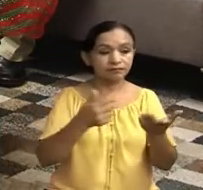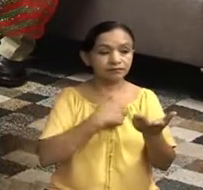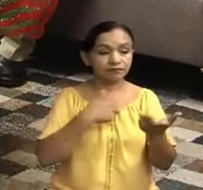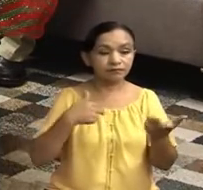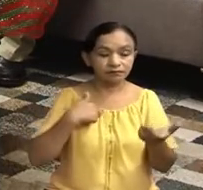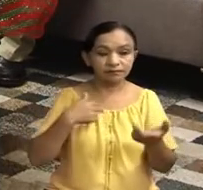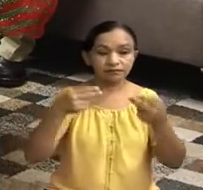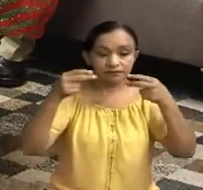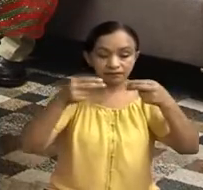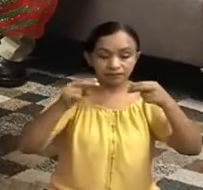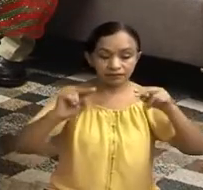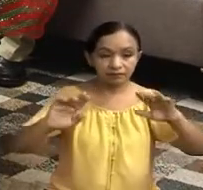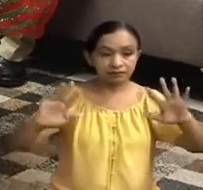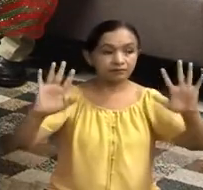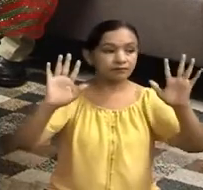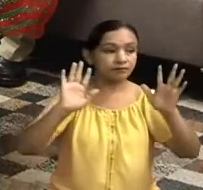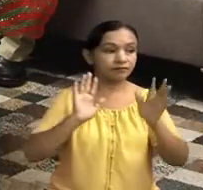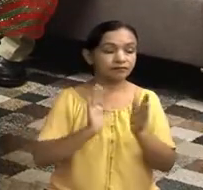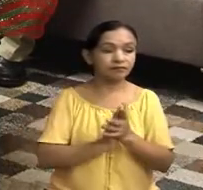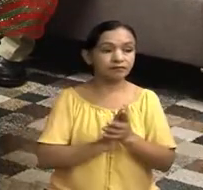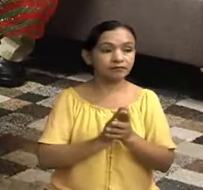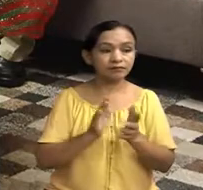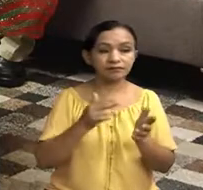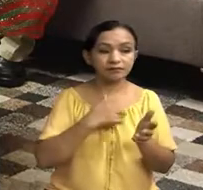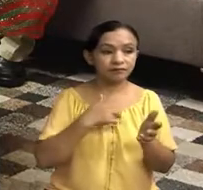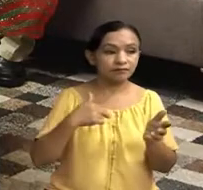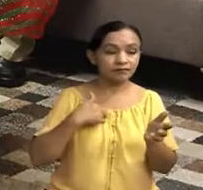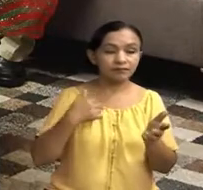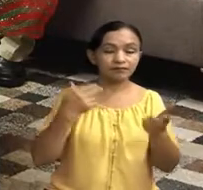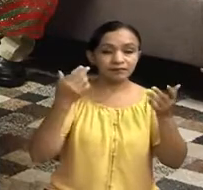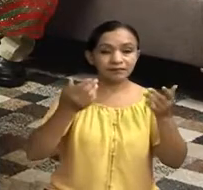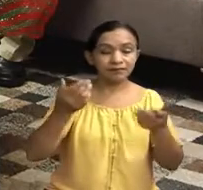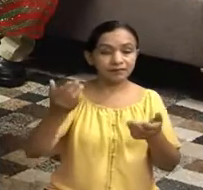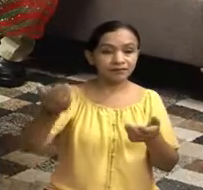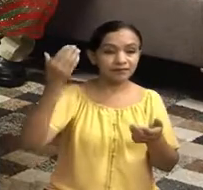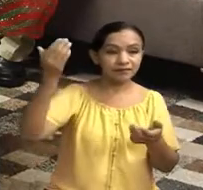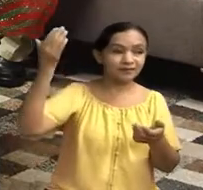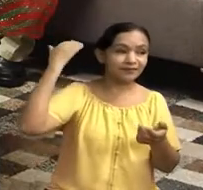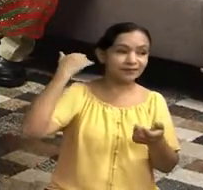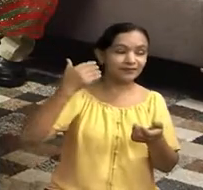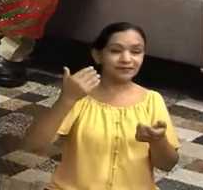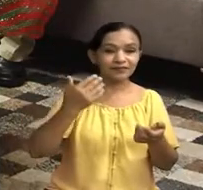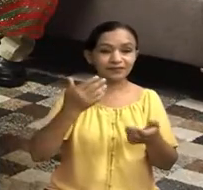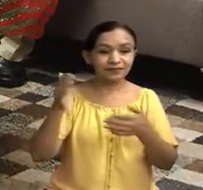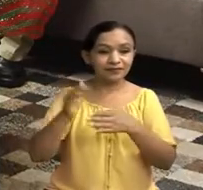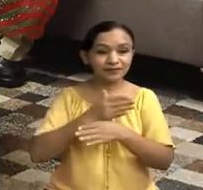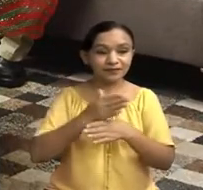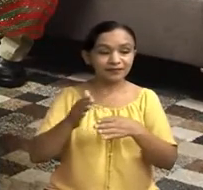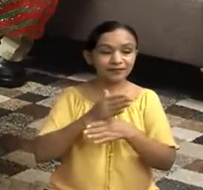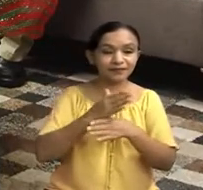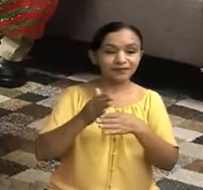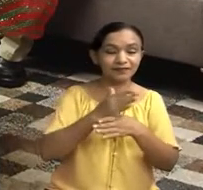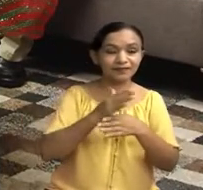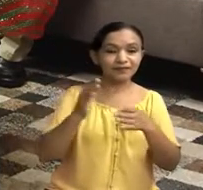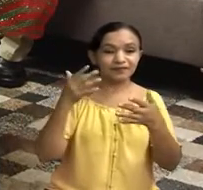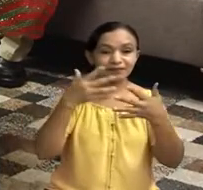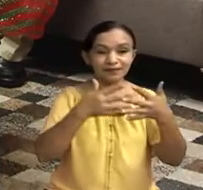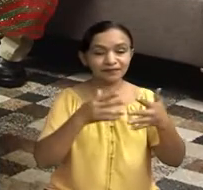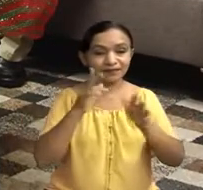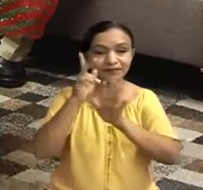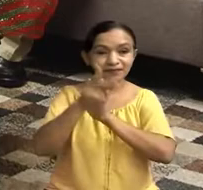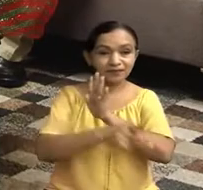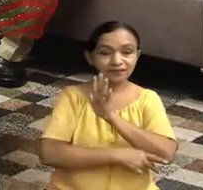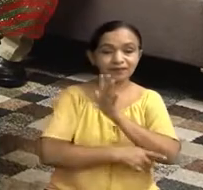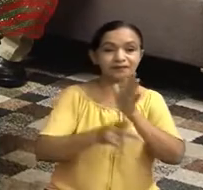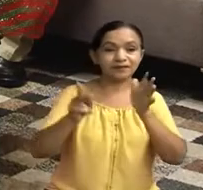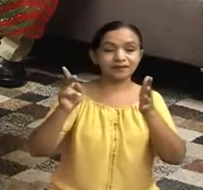recursos naturales, ¿verdad? Y eso es lo que ha hecho históricamente y por eso la lucha en distintos países, en el caso de Venezuela,